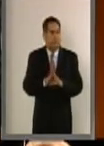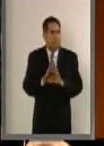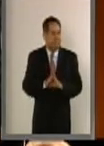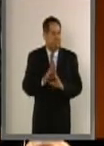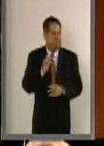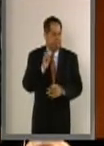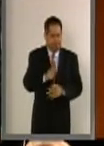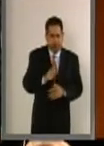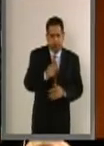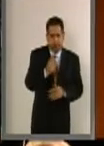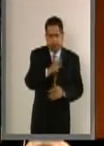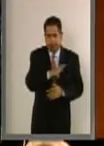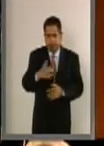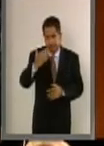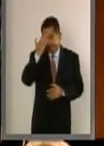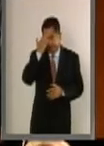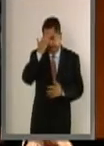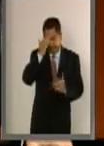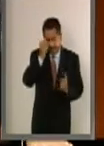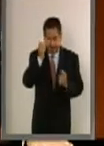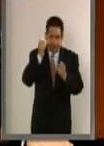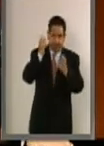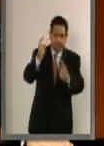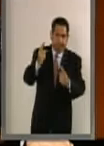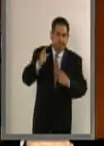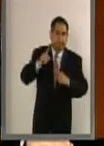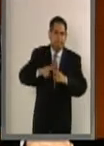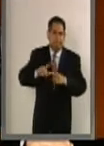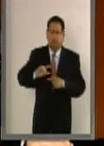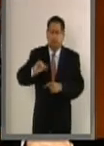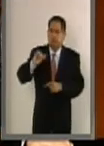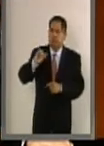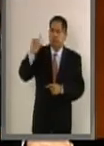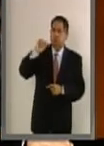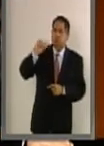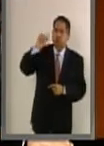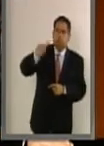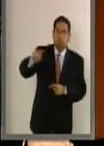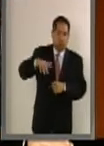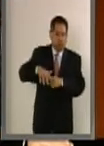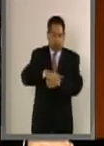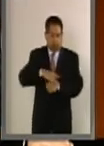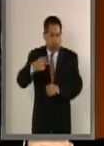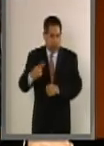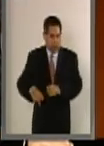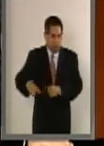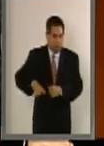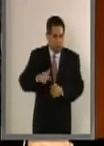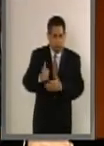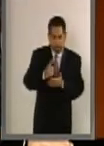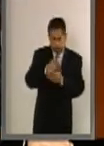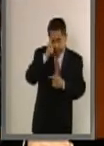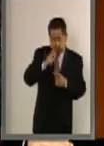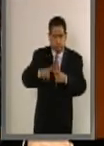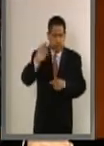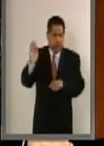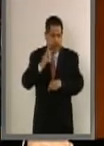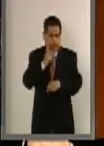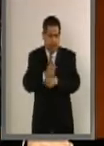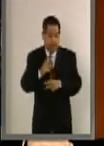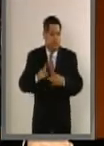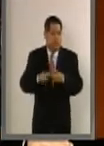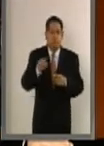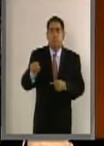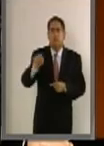amplio reconocimiento a las autoridades locales y federales y